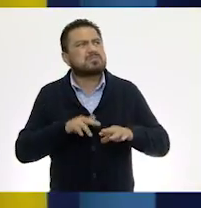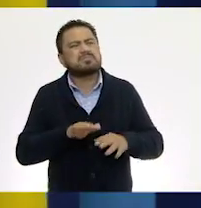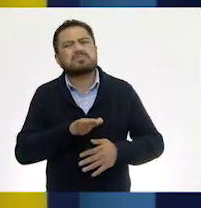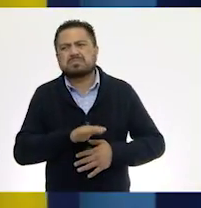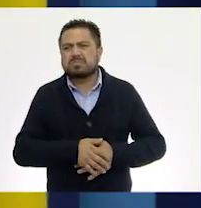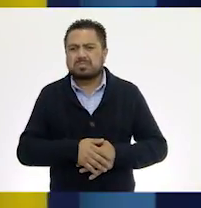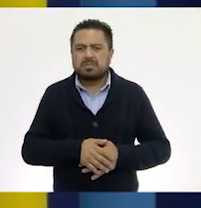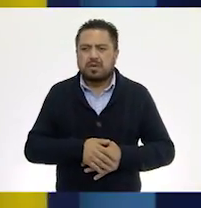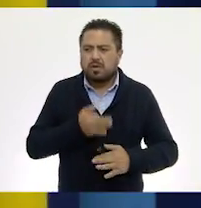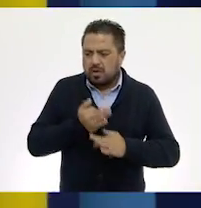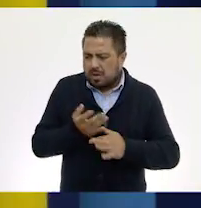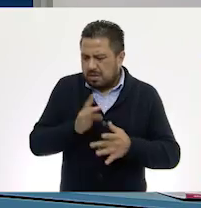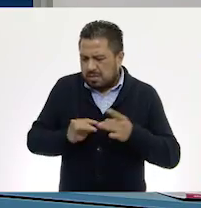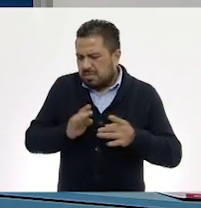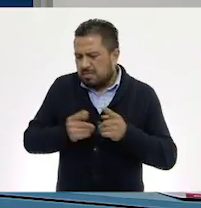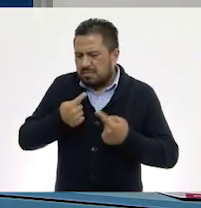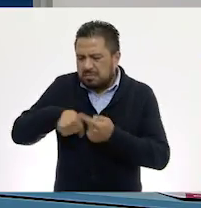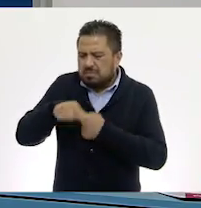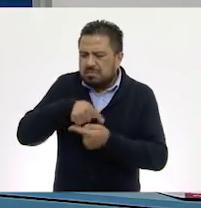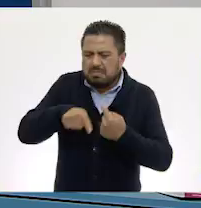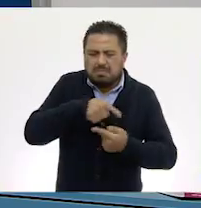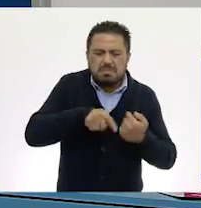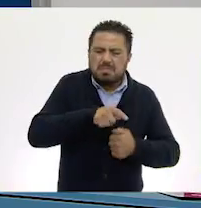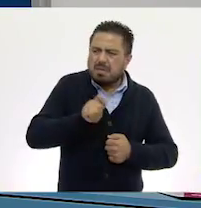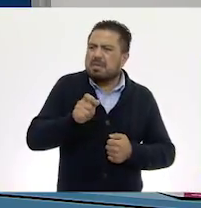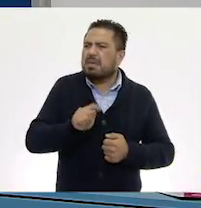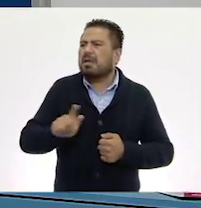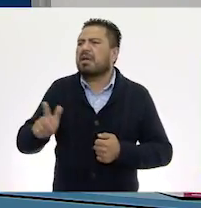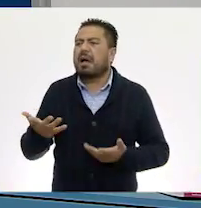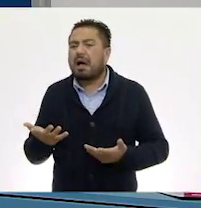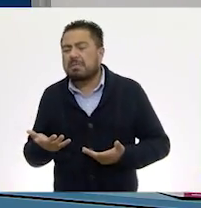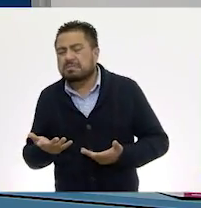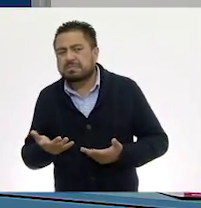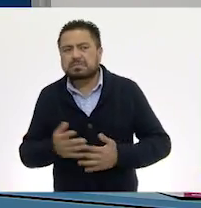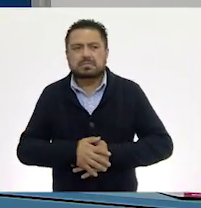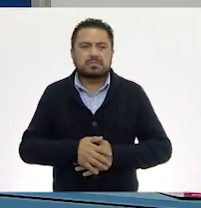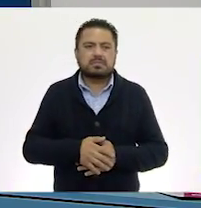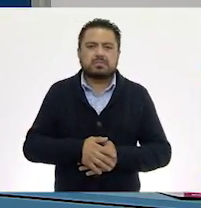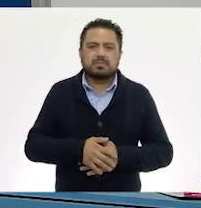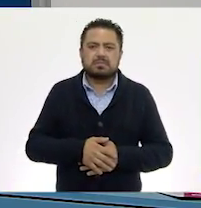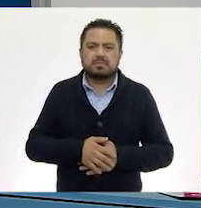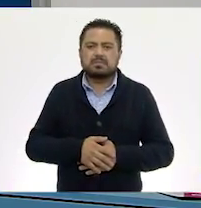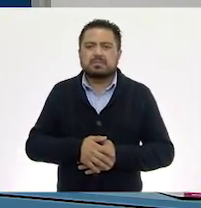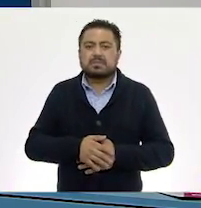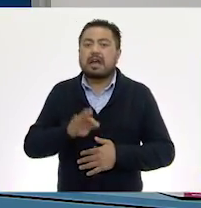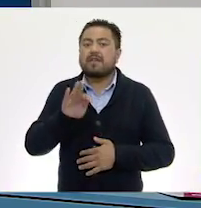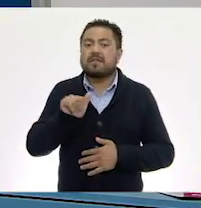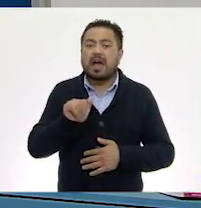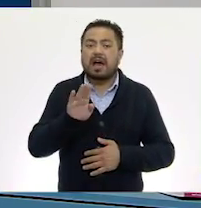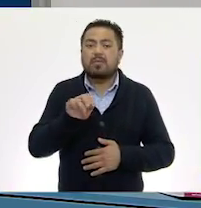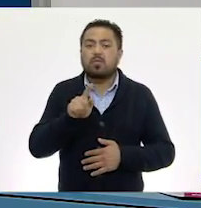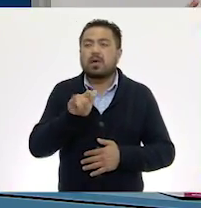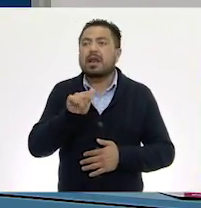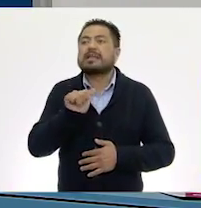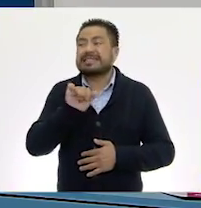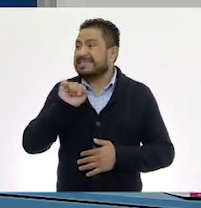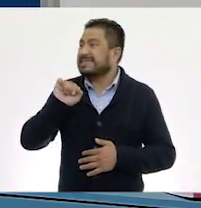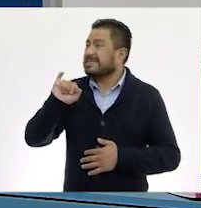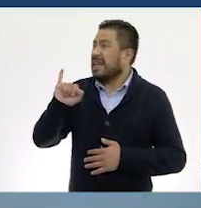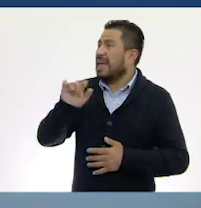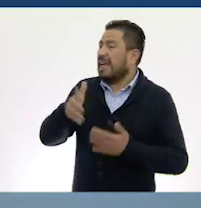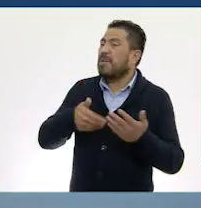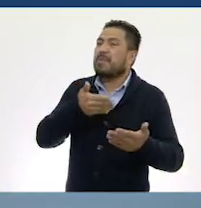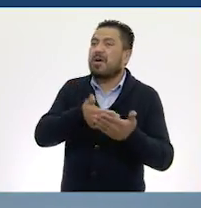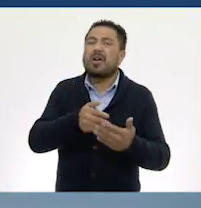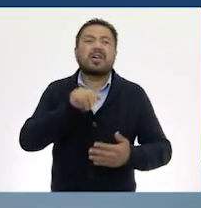ver, si hemos estado platicando un poquito. ¿Qué tal, Ton? Ah, pues... Las fábulas. Yo propongo... Sí, las Mira. ¿Te fábulas. gustan